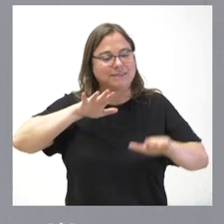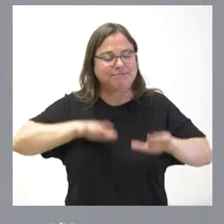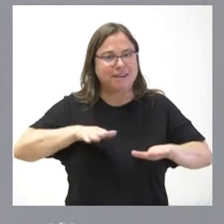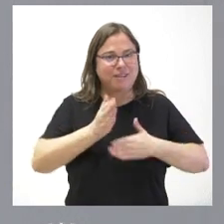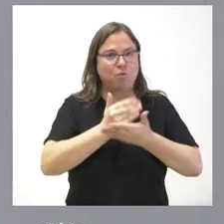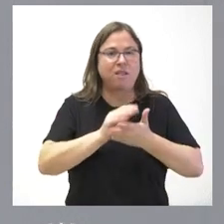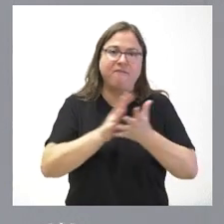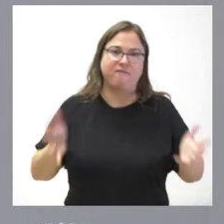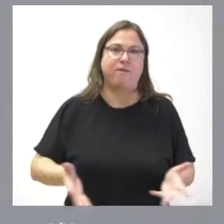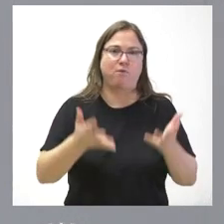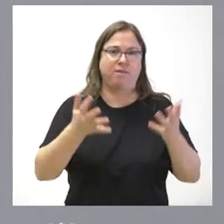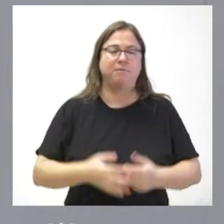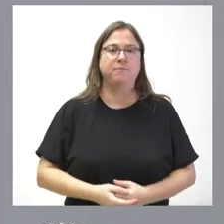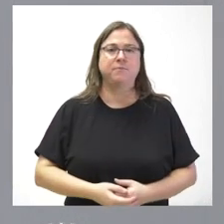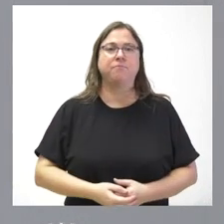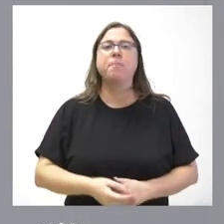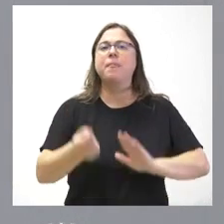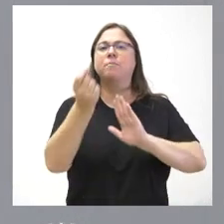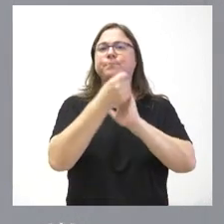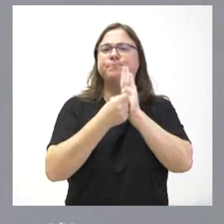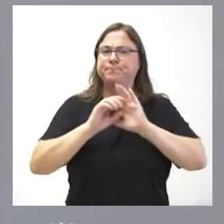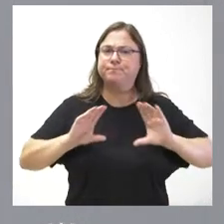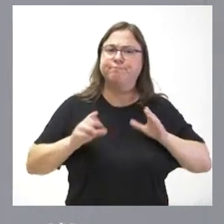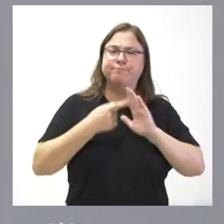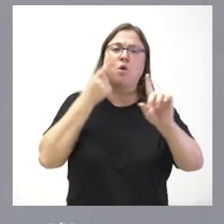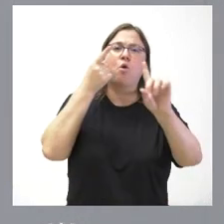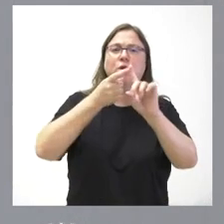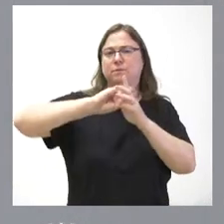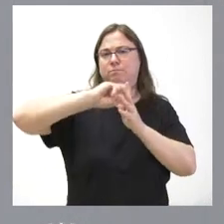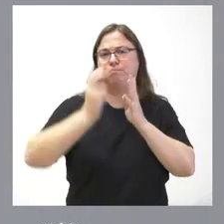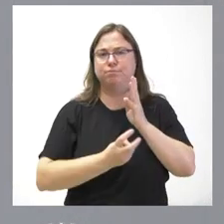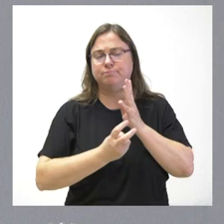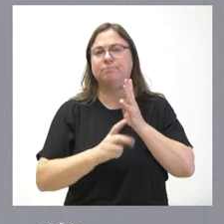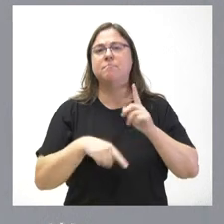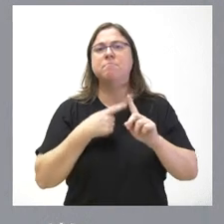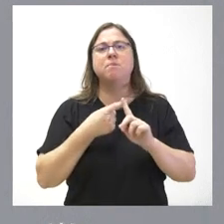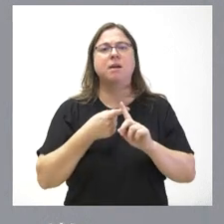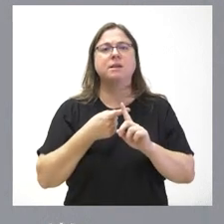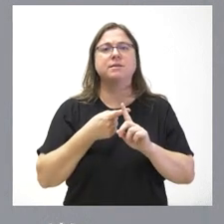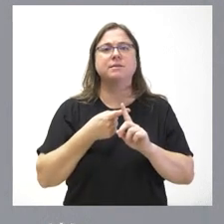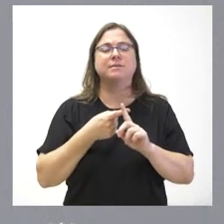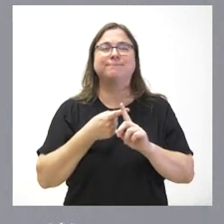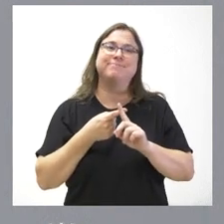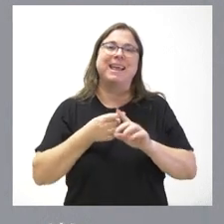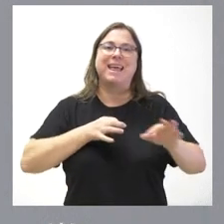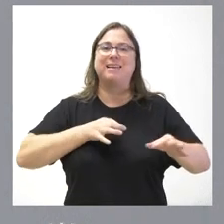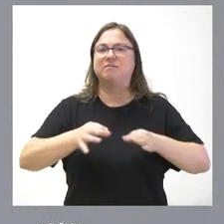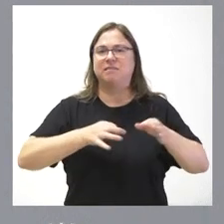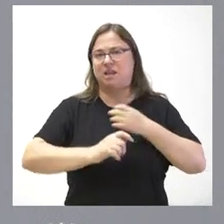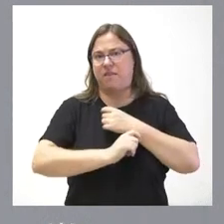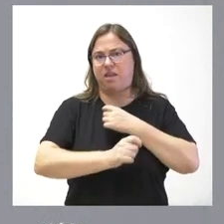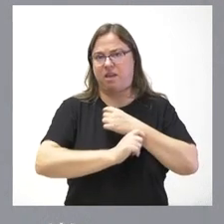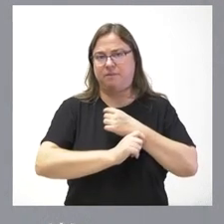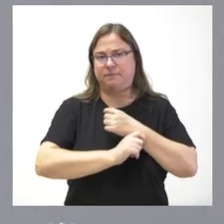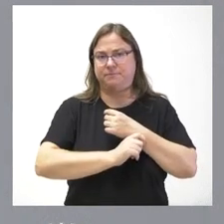hablando de un conjunto de objetivos y de eh ejes estratégicos pero no